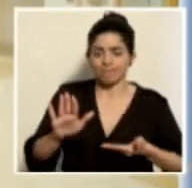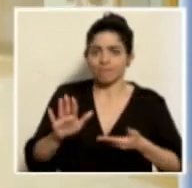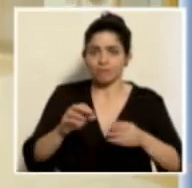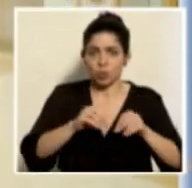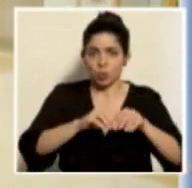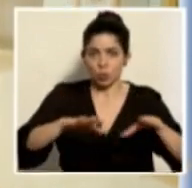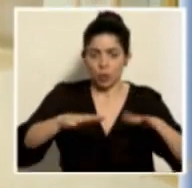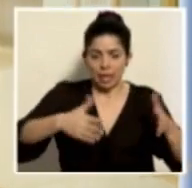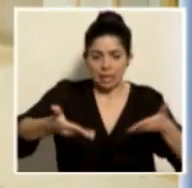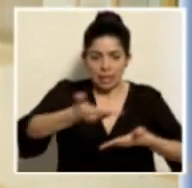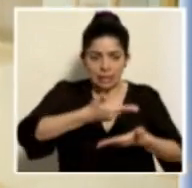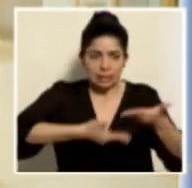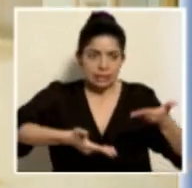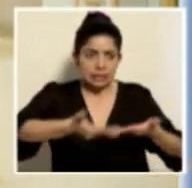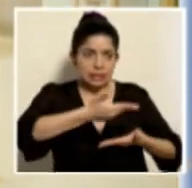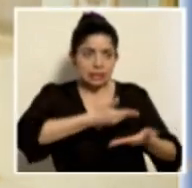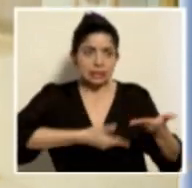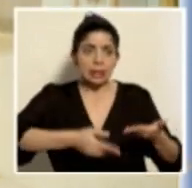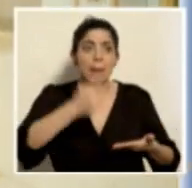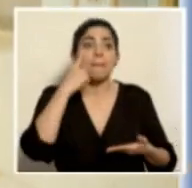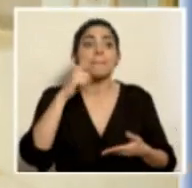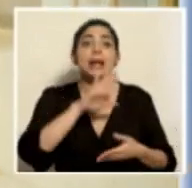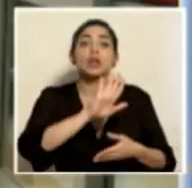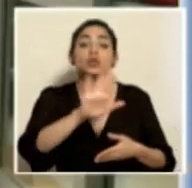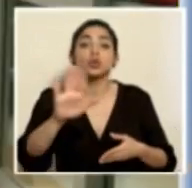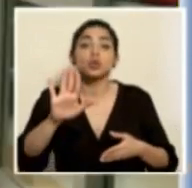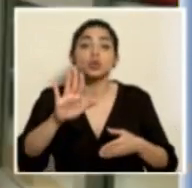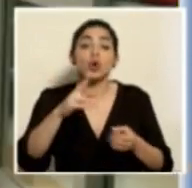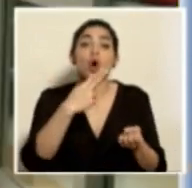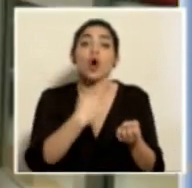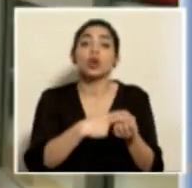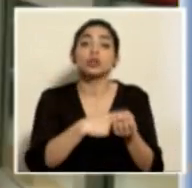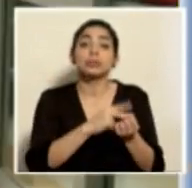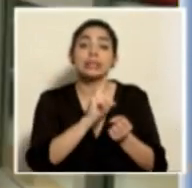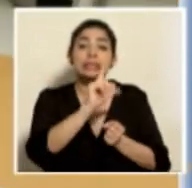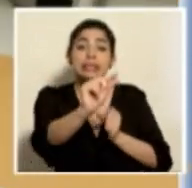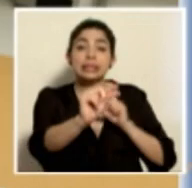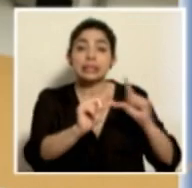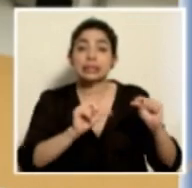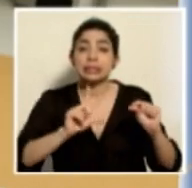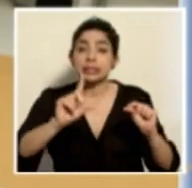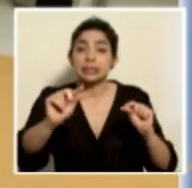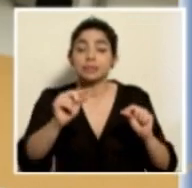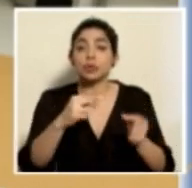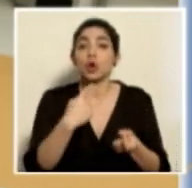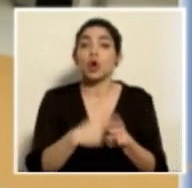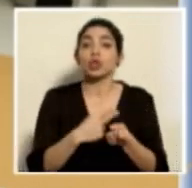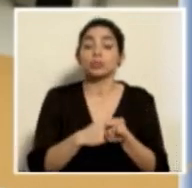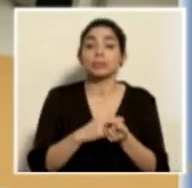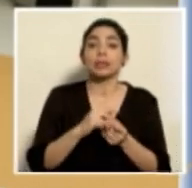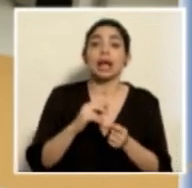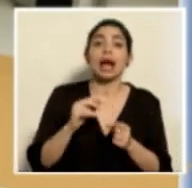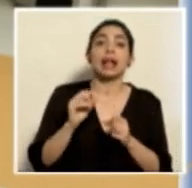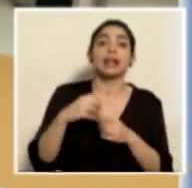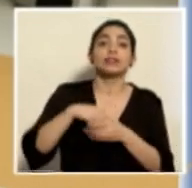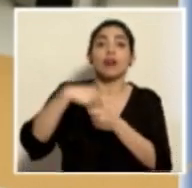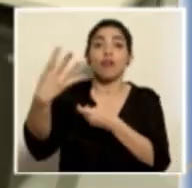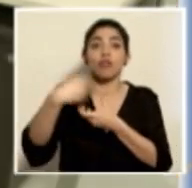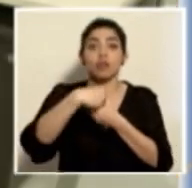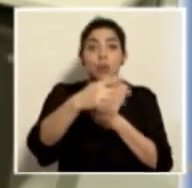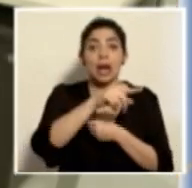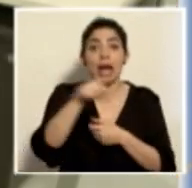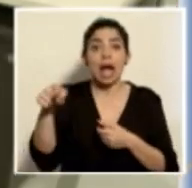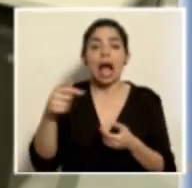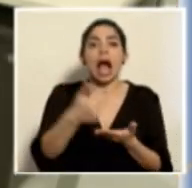para que esas unidades de hospitales regionales y hospitales periféricos les ayuden a